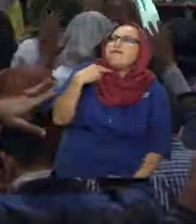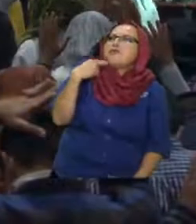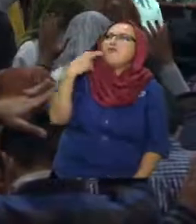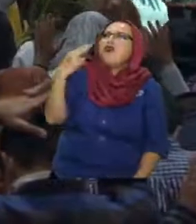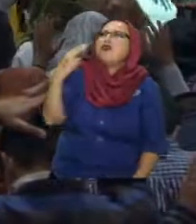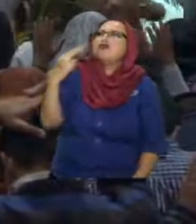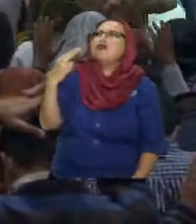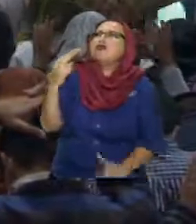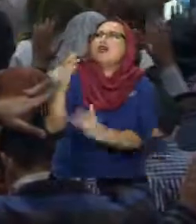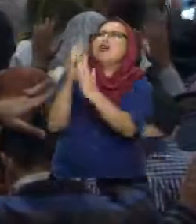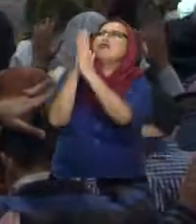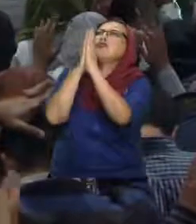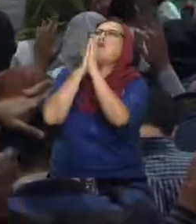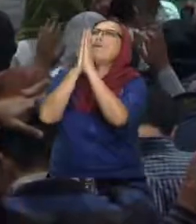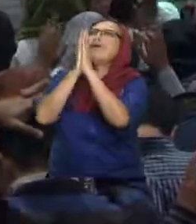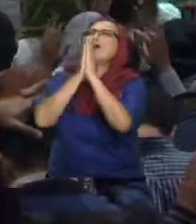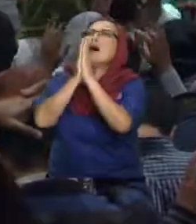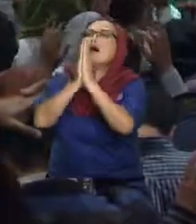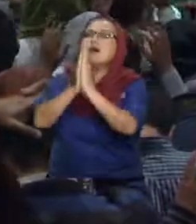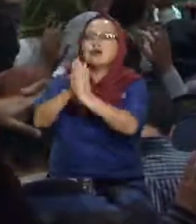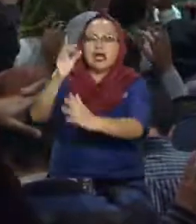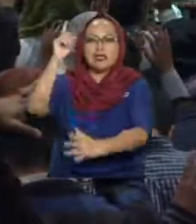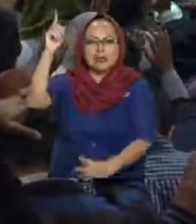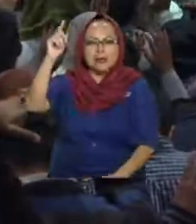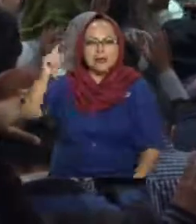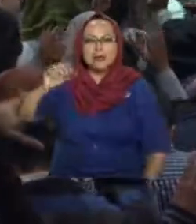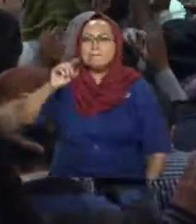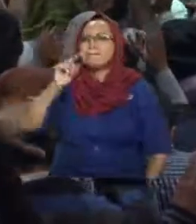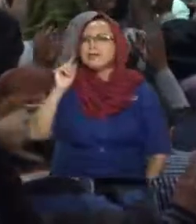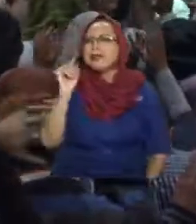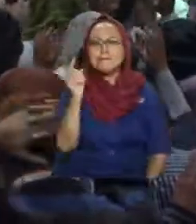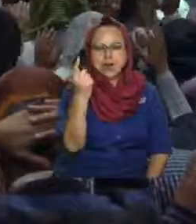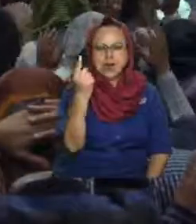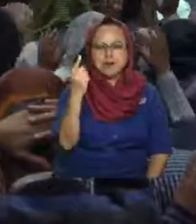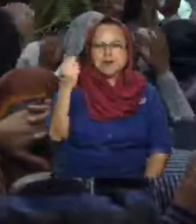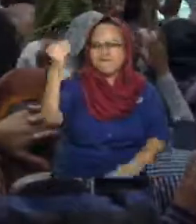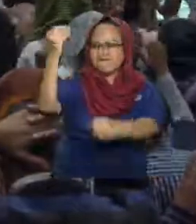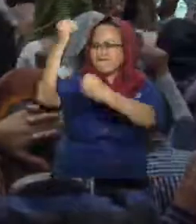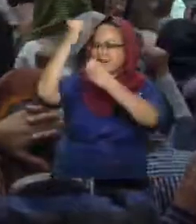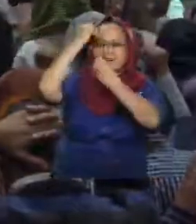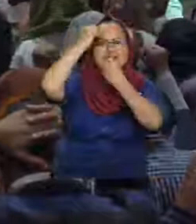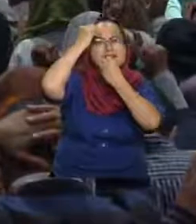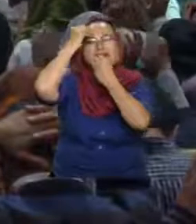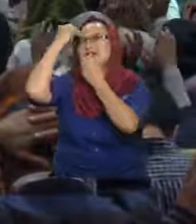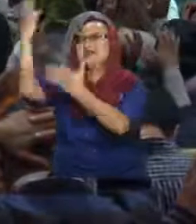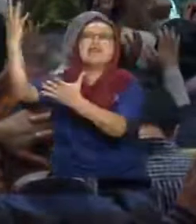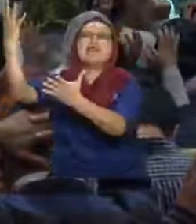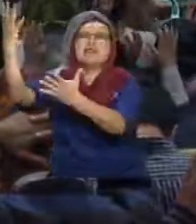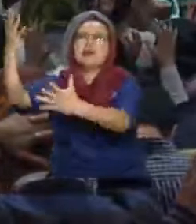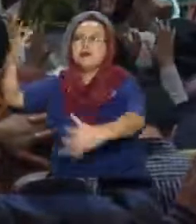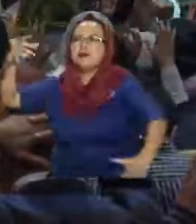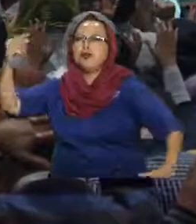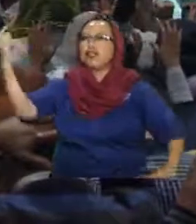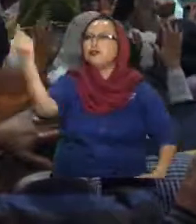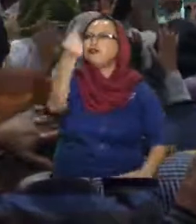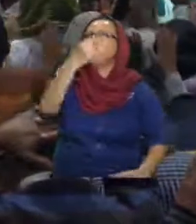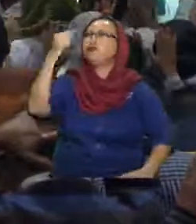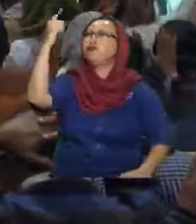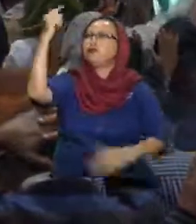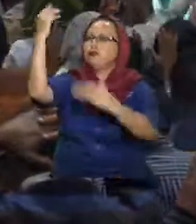voz con súplica delante de ti. Primeramente con agradecimiento, porque nunca nos ha faltado